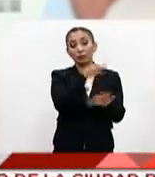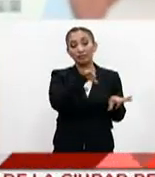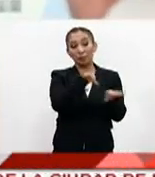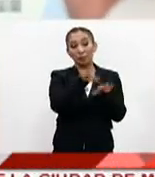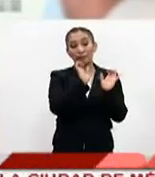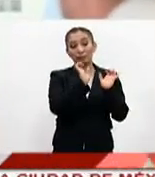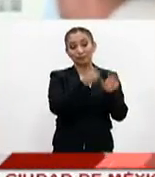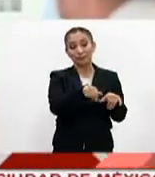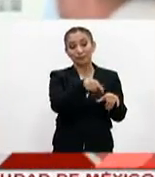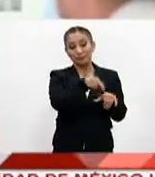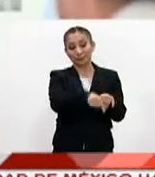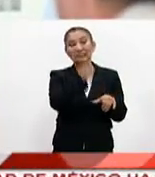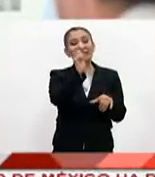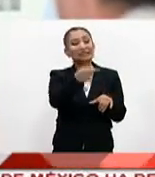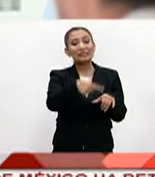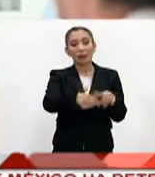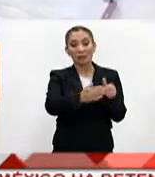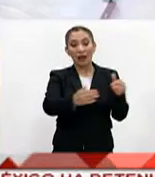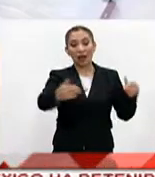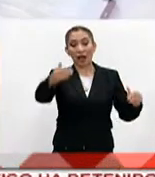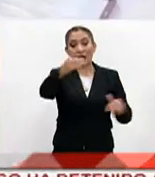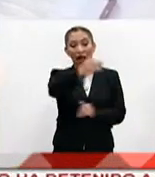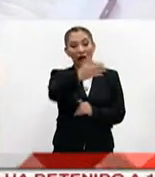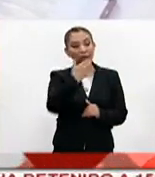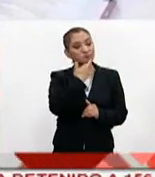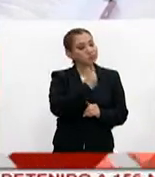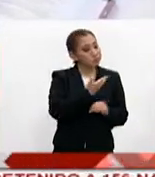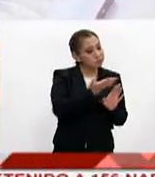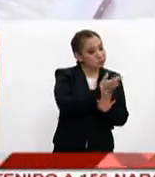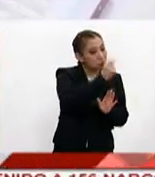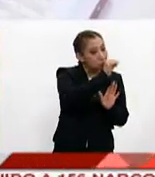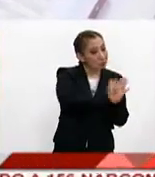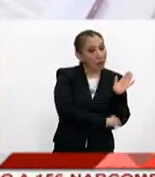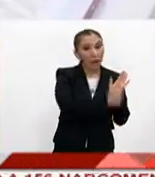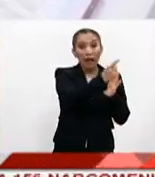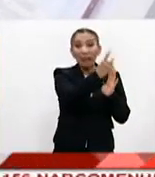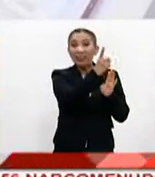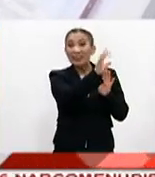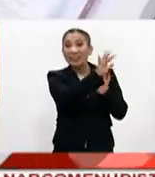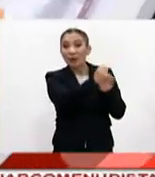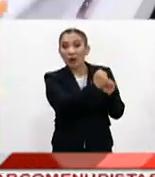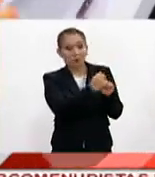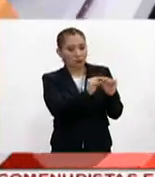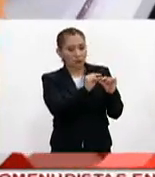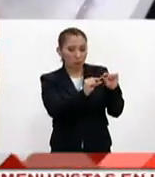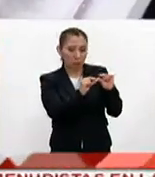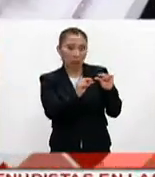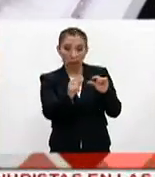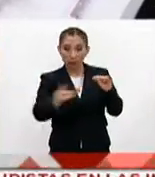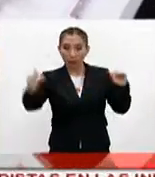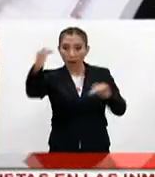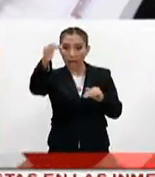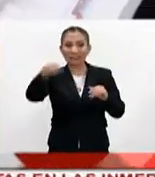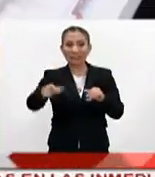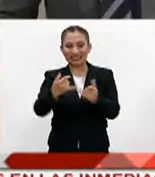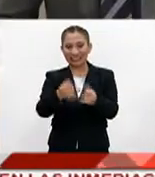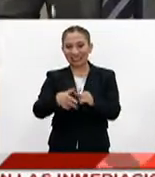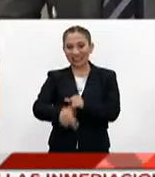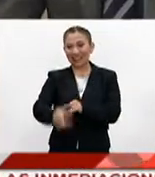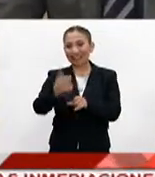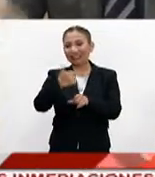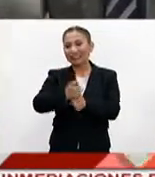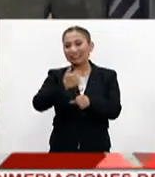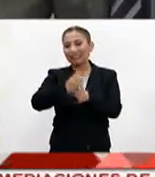de trabajo, lo que representa el mayor incremento reportado para un mes en más de 35 años. Al inaugurar la 6ª